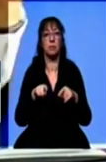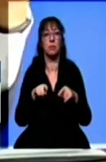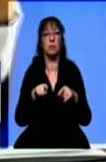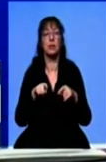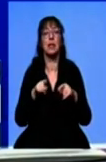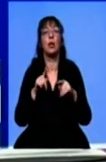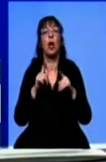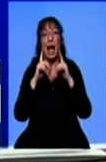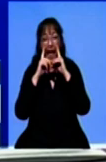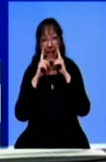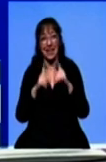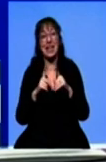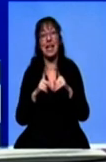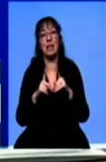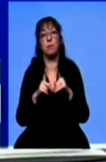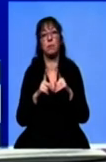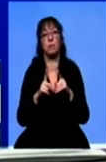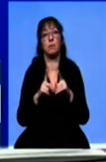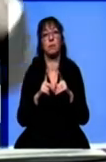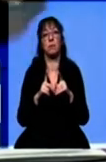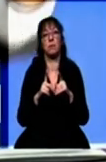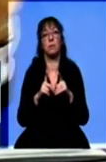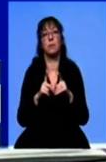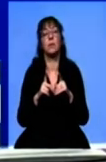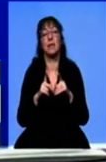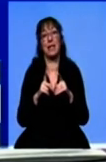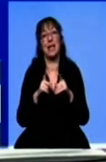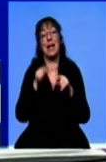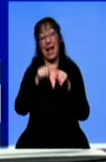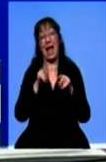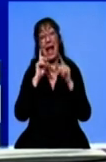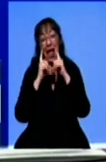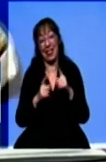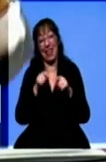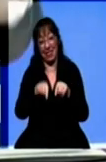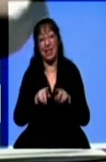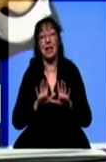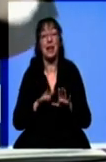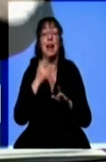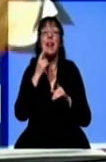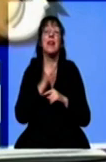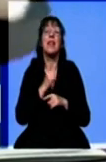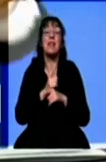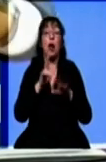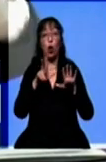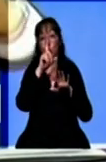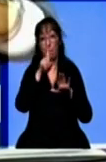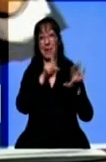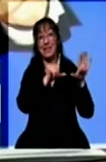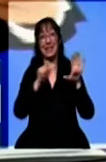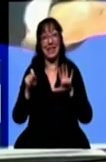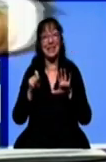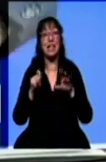totalmente está abastecida o sea deberíamos tener esos 8 mil